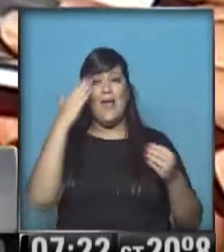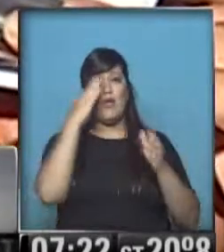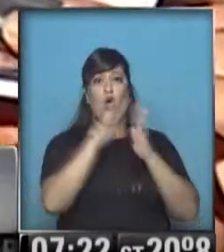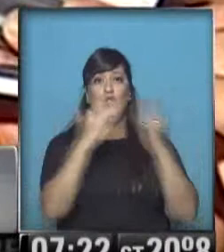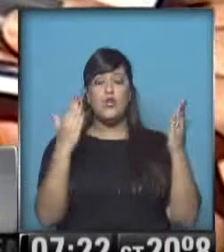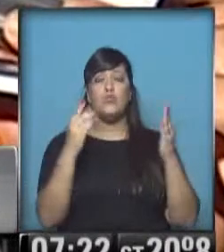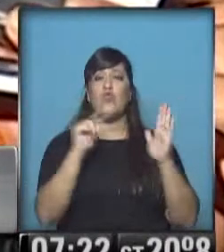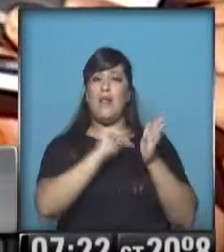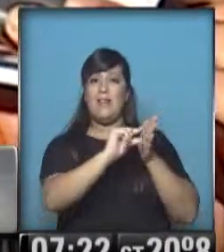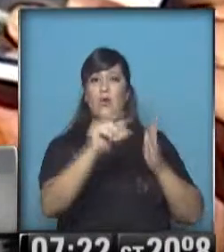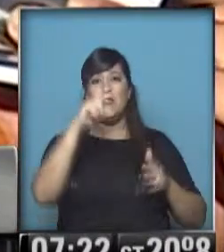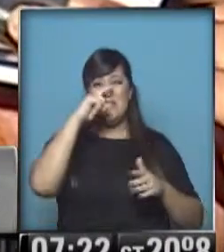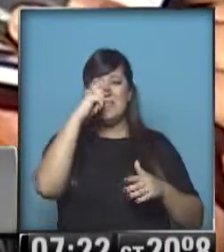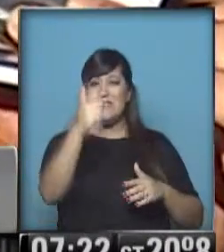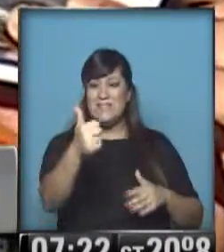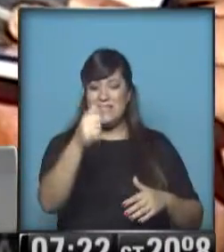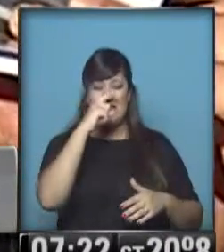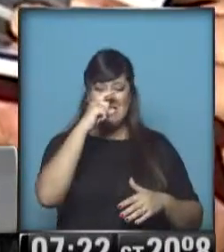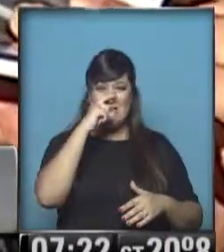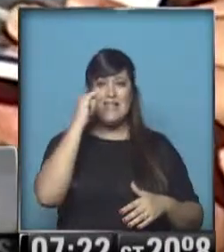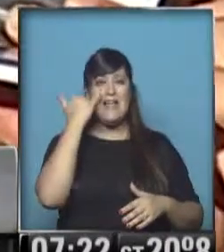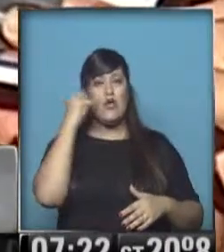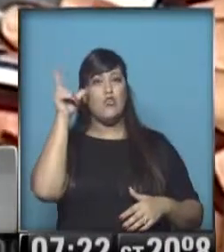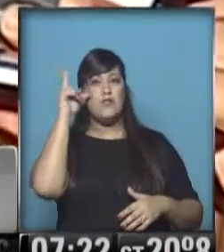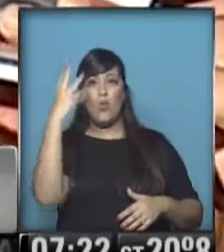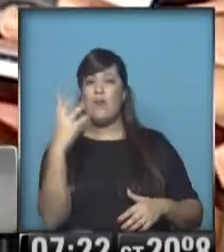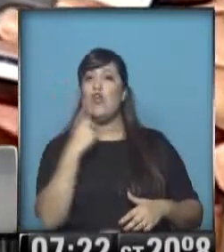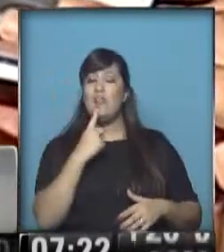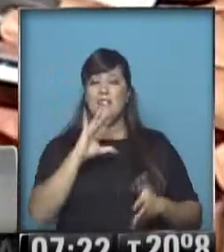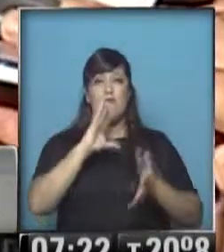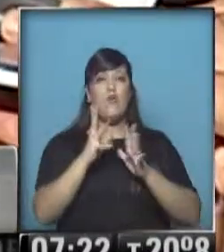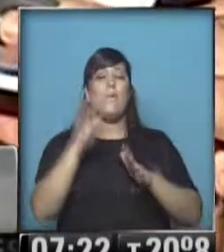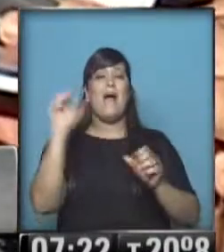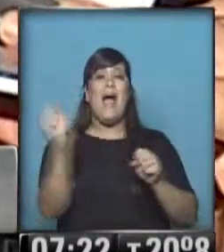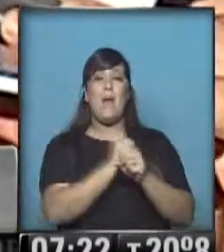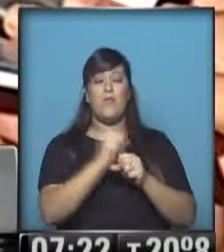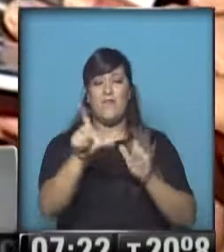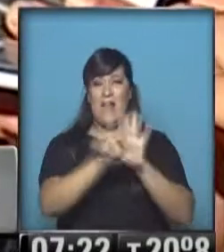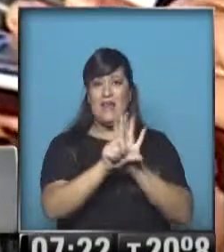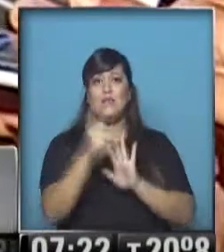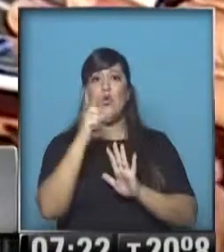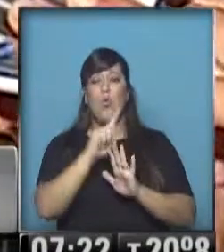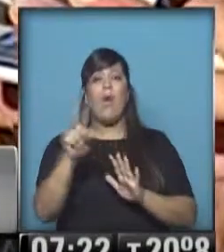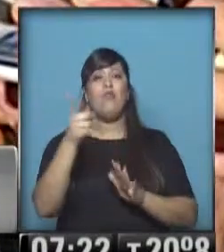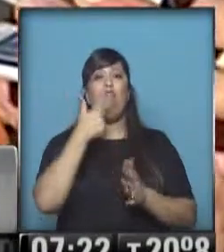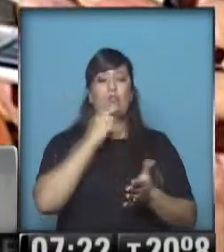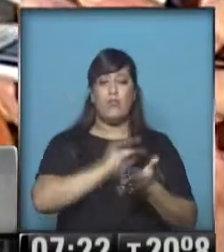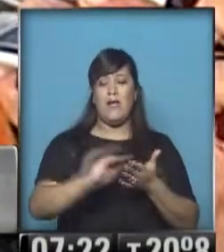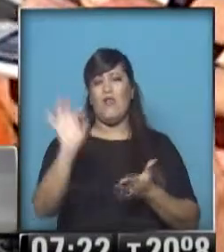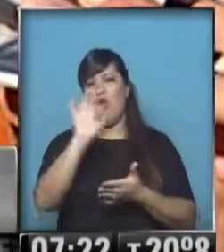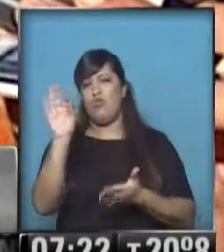entre los artículos 77 y 84, dice cómo se sancionan las leyes. Y cuando la Constitución o el constituyente quiso decir